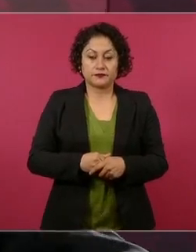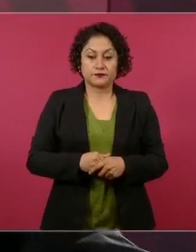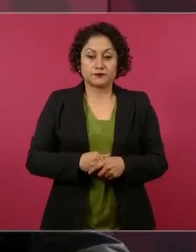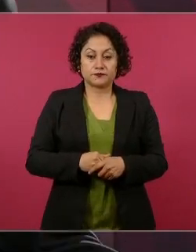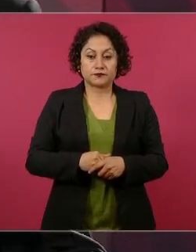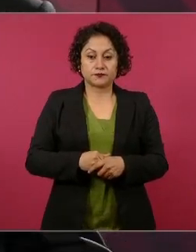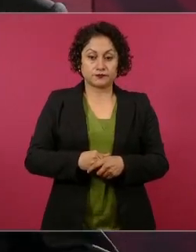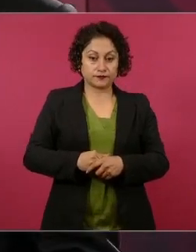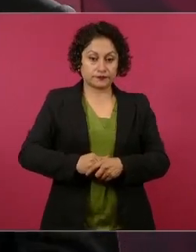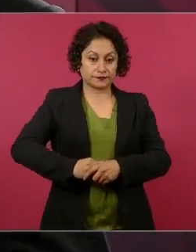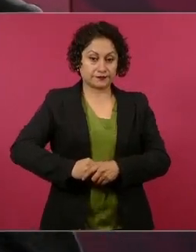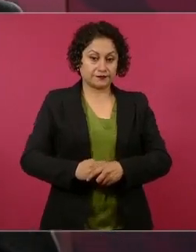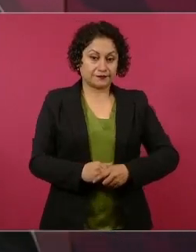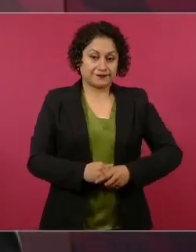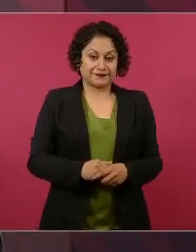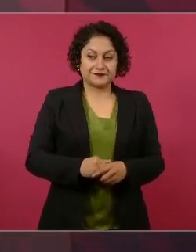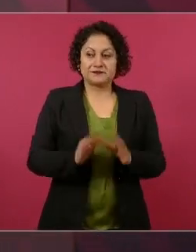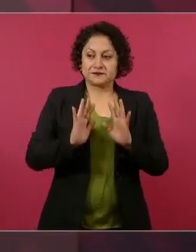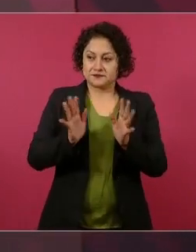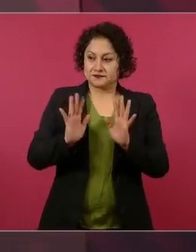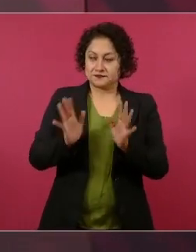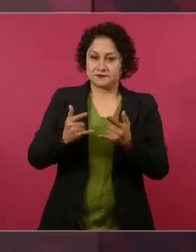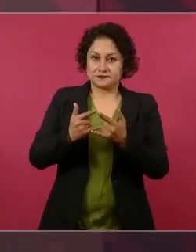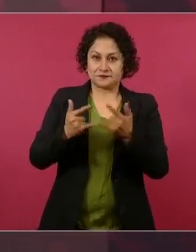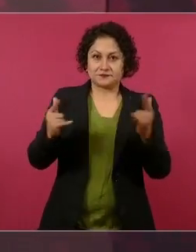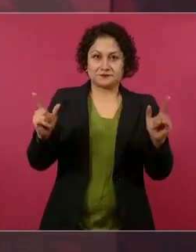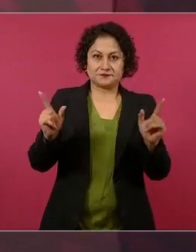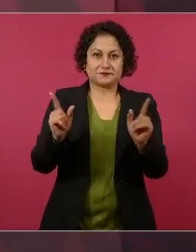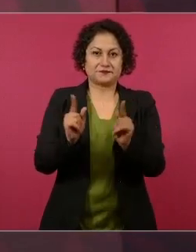ya estamos terminando con las guacamayas,